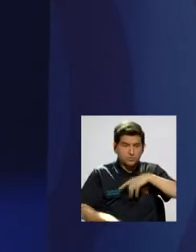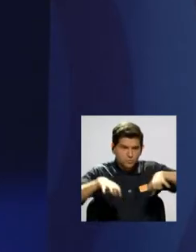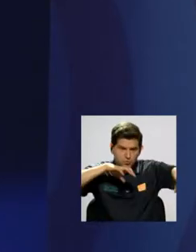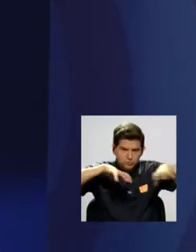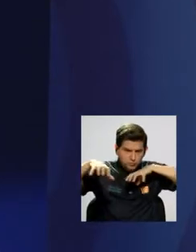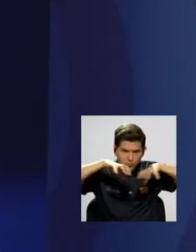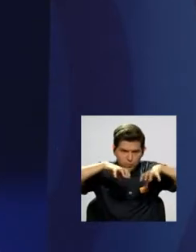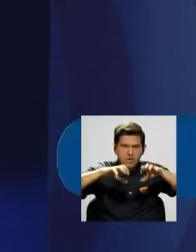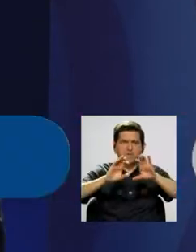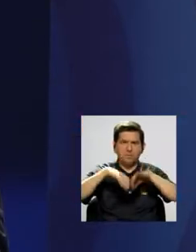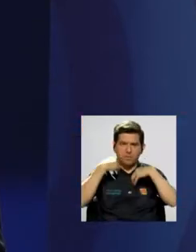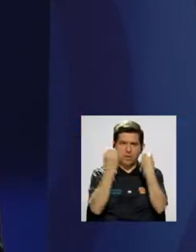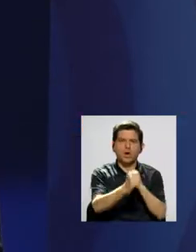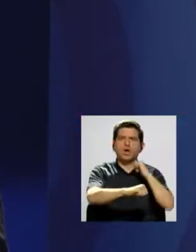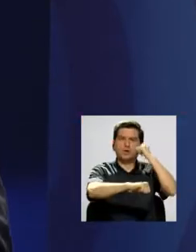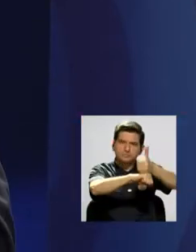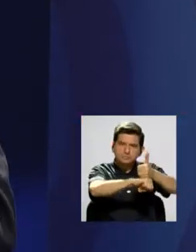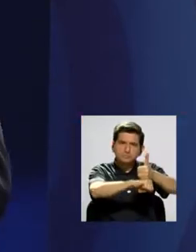moviliza.